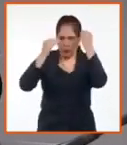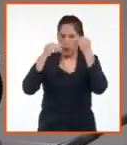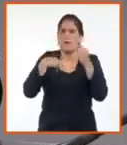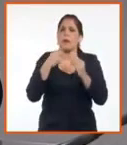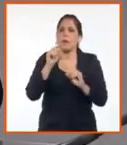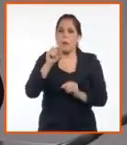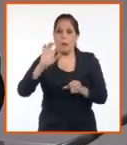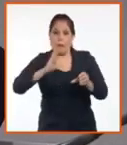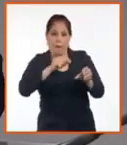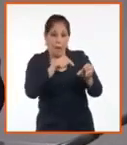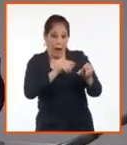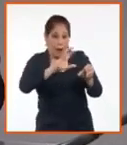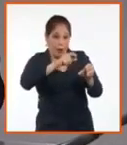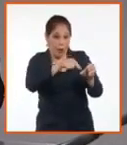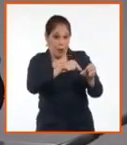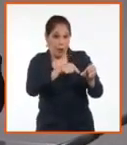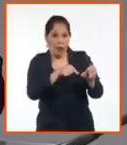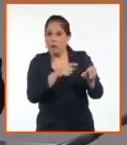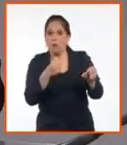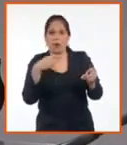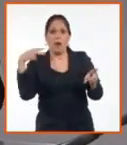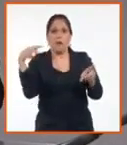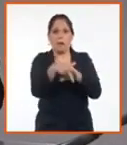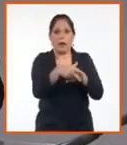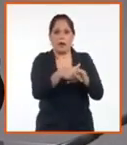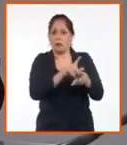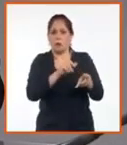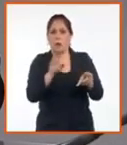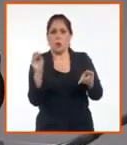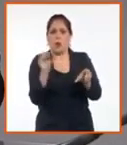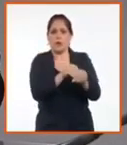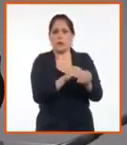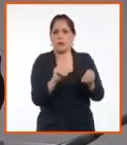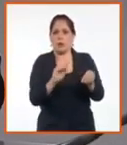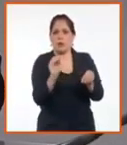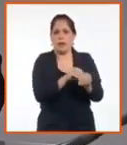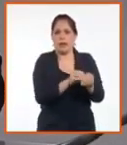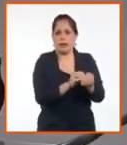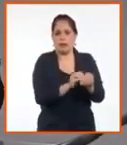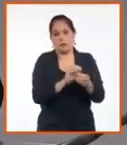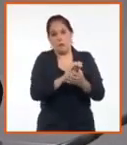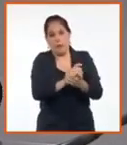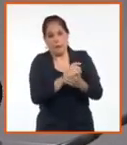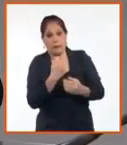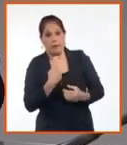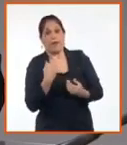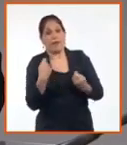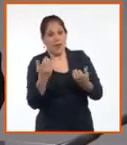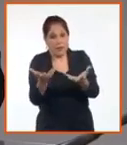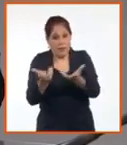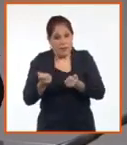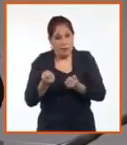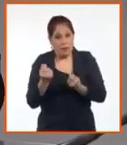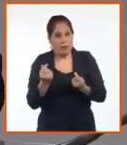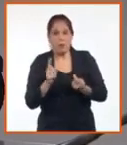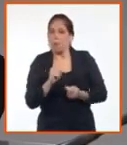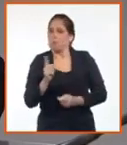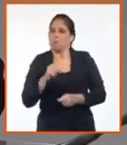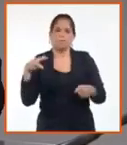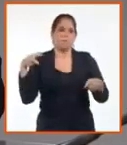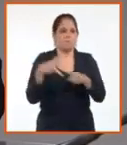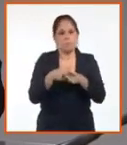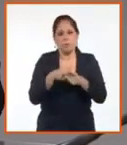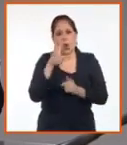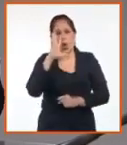banco ya la el banco final donde el digamos el socio comercial esto debería recibir el dinero negó